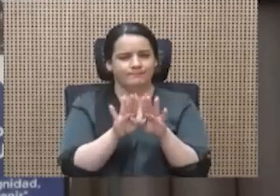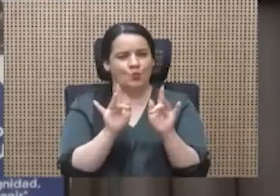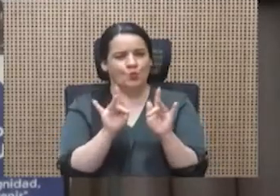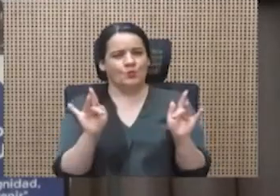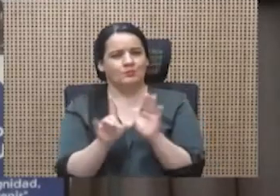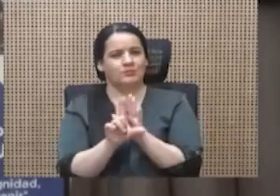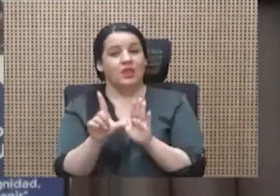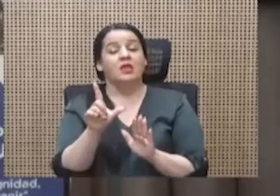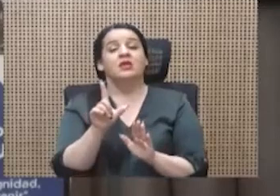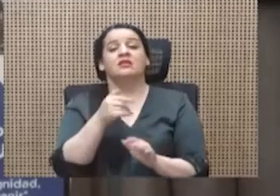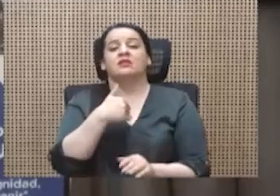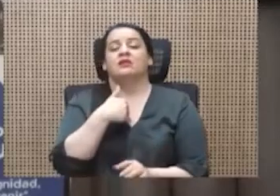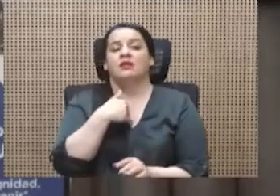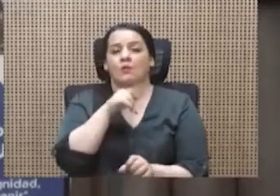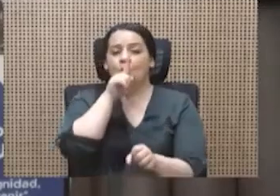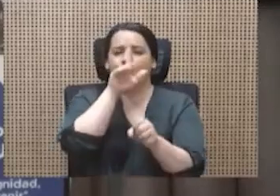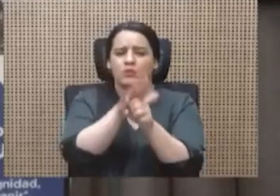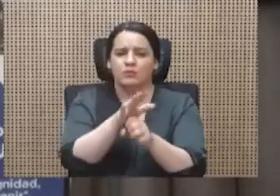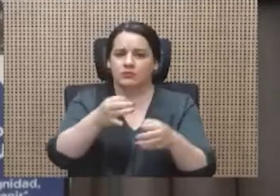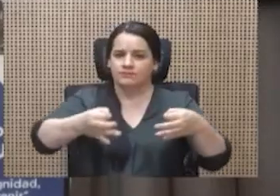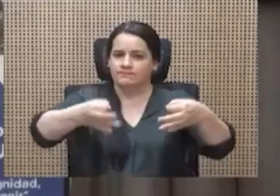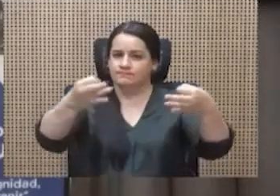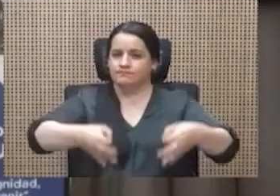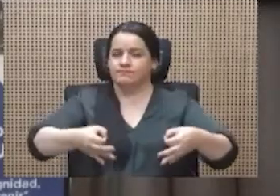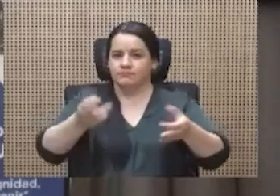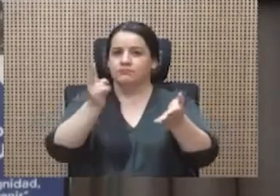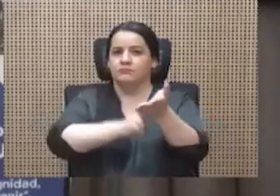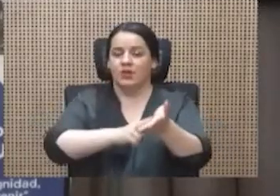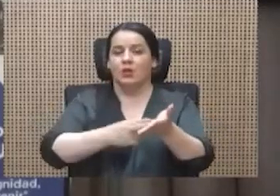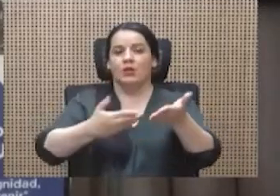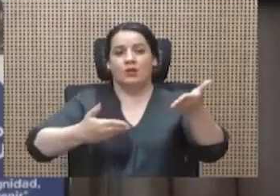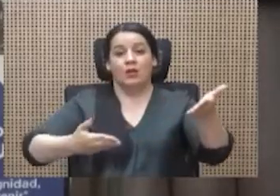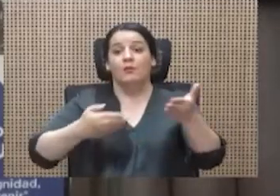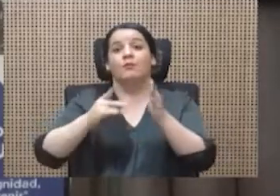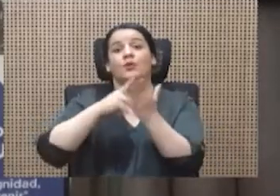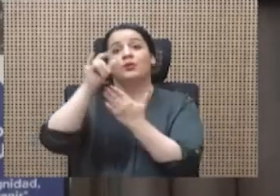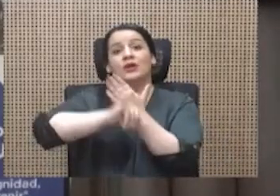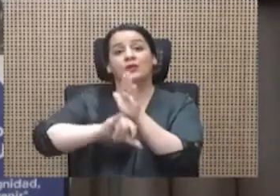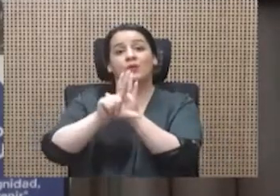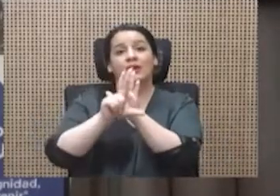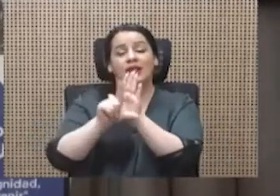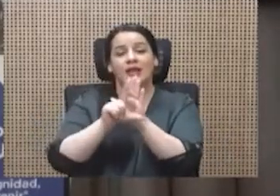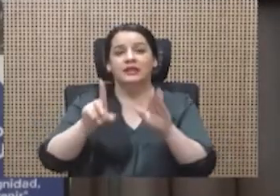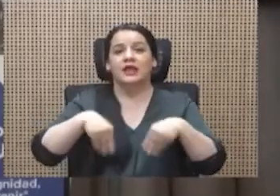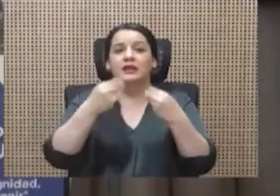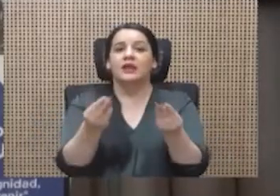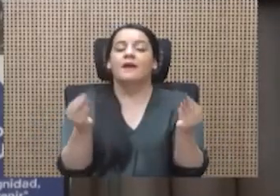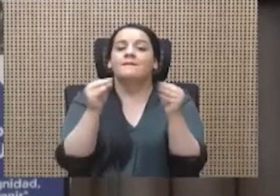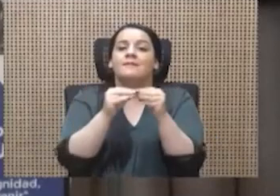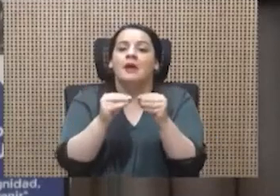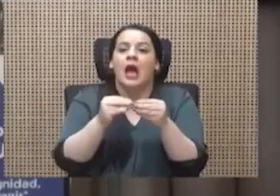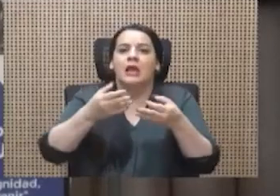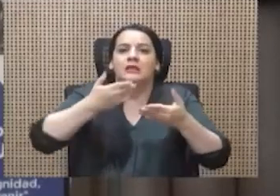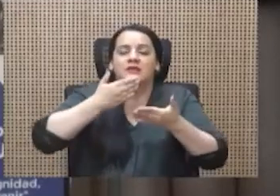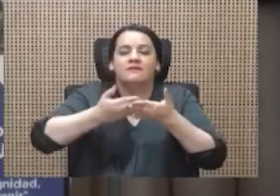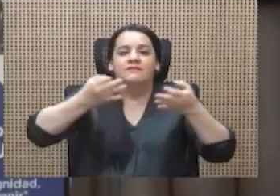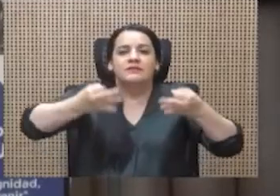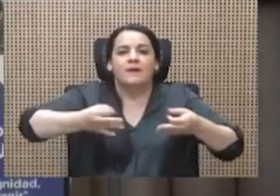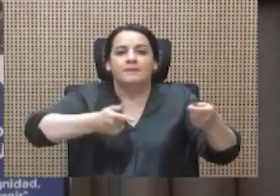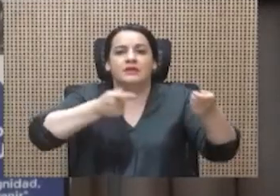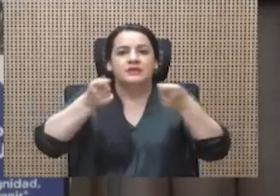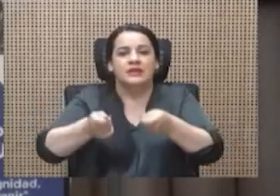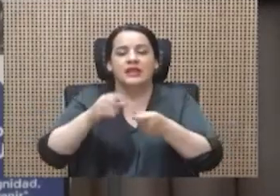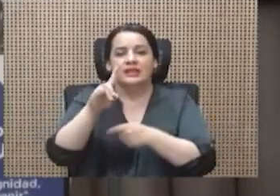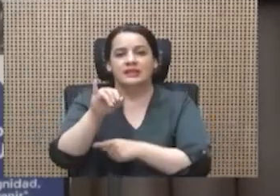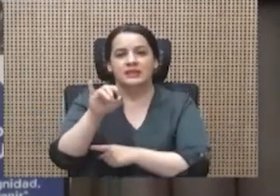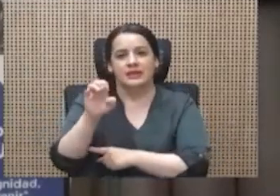mayor cumplimiento de los contratos. Es por esto que este proyecto de ley, compañeros, solventaría las deficiencias que presenta actualmente la DIE